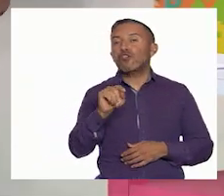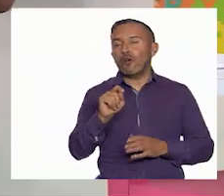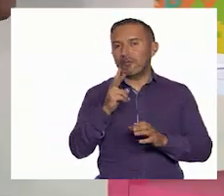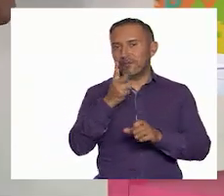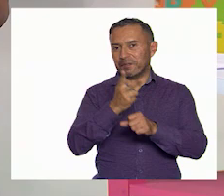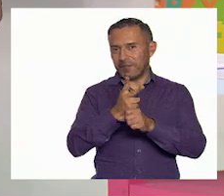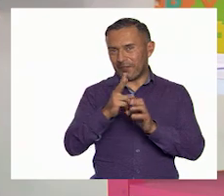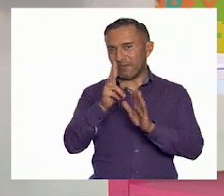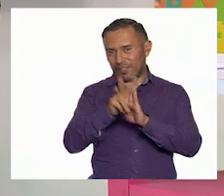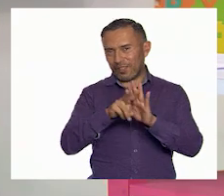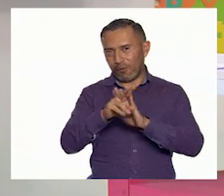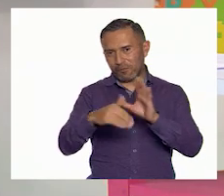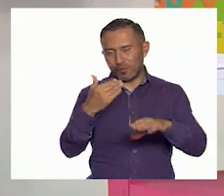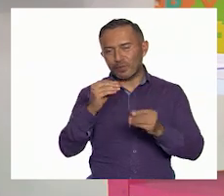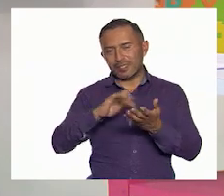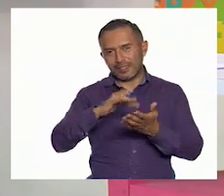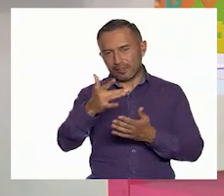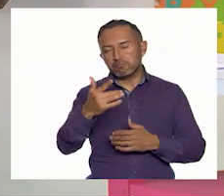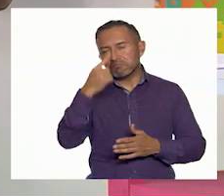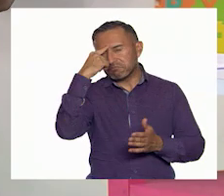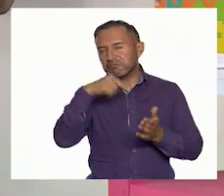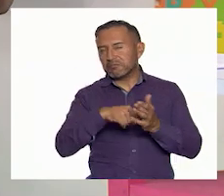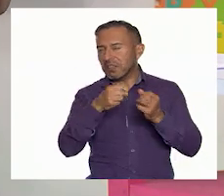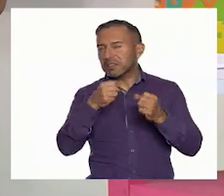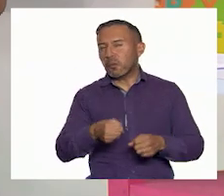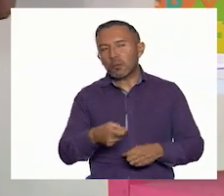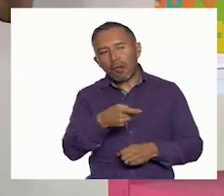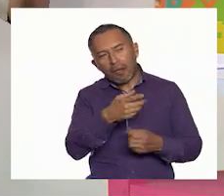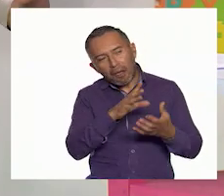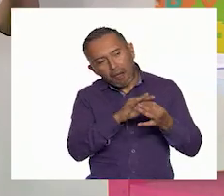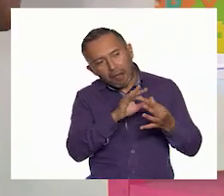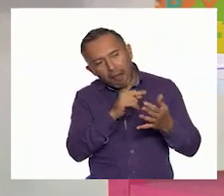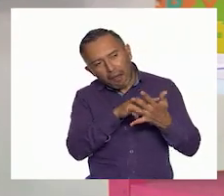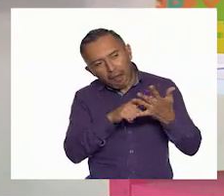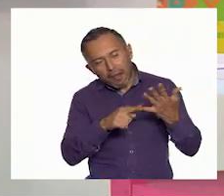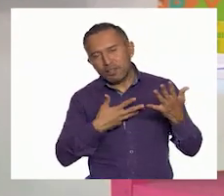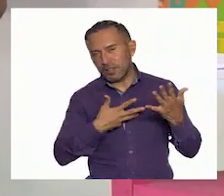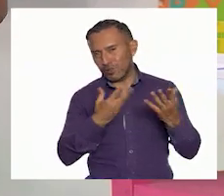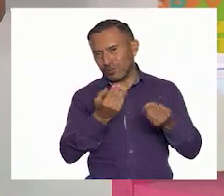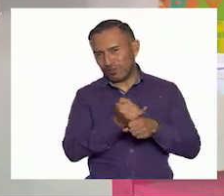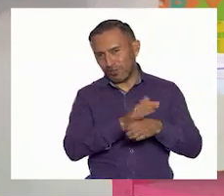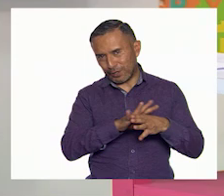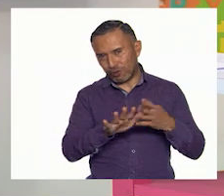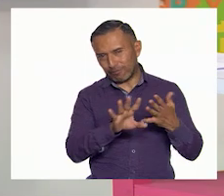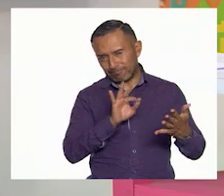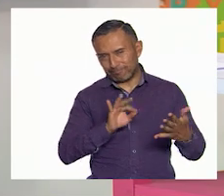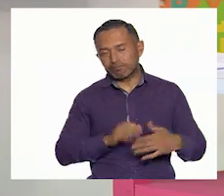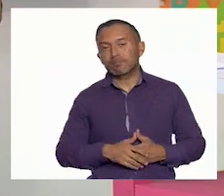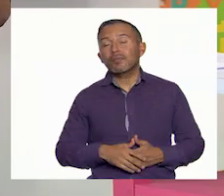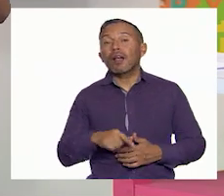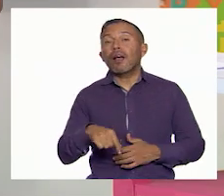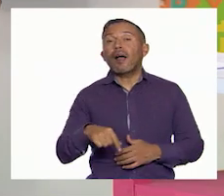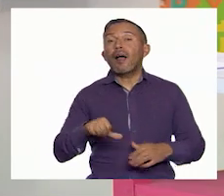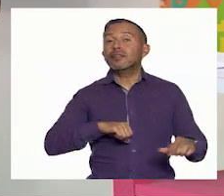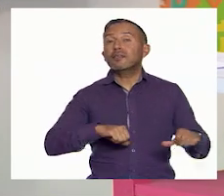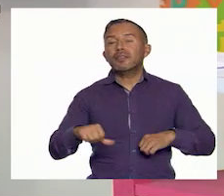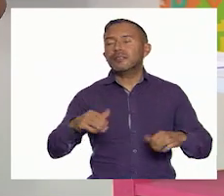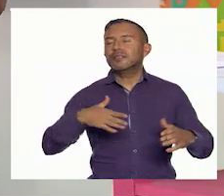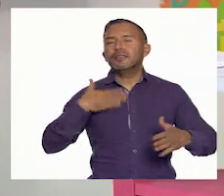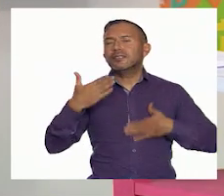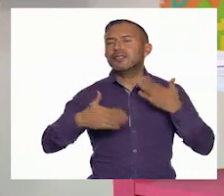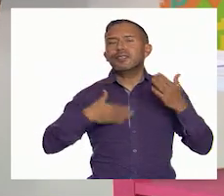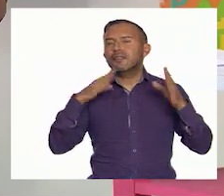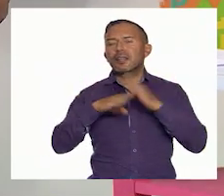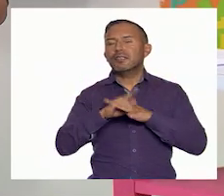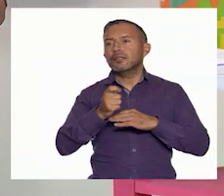enviaste. Estoy seguro que de ahí vamos a sacar mucha información. Recuerden que las actividades recreativas son aquellas actividades que nosotros hacemos